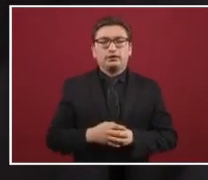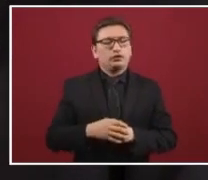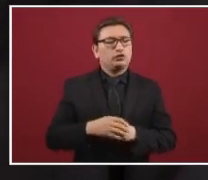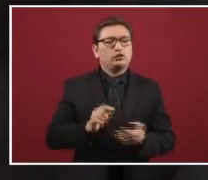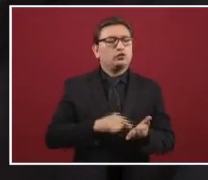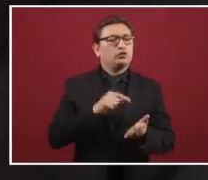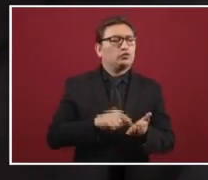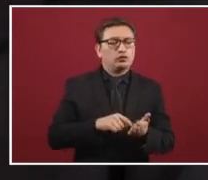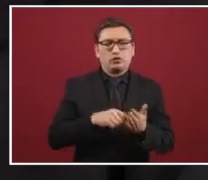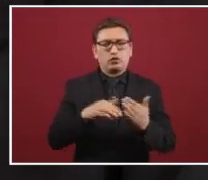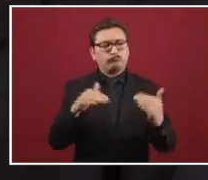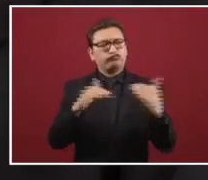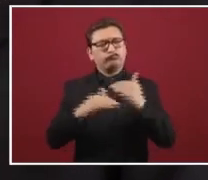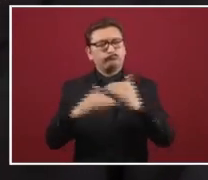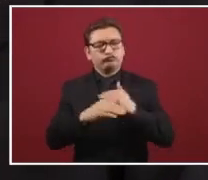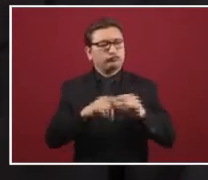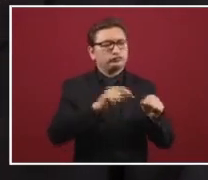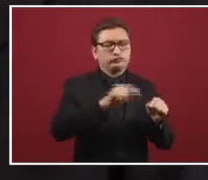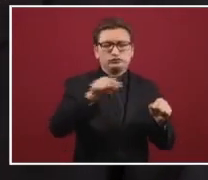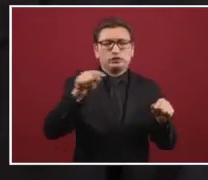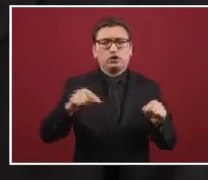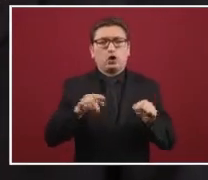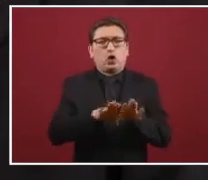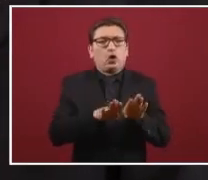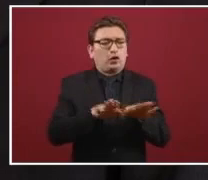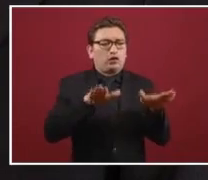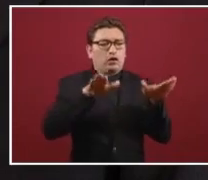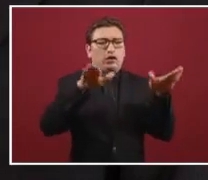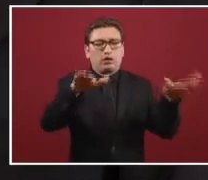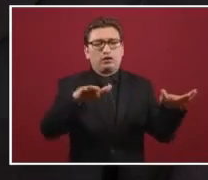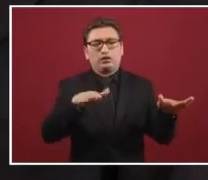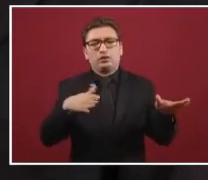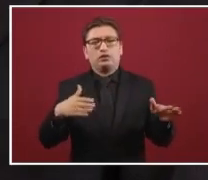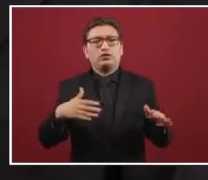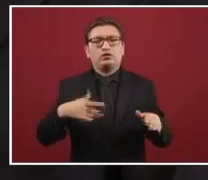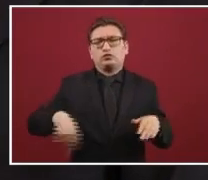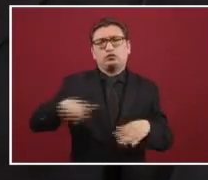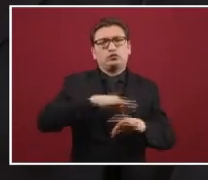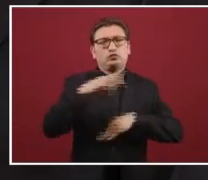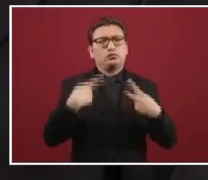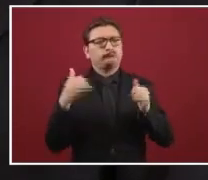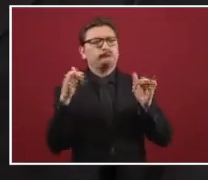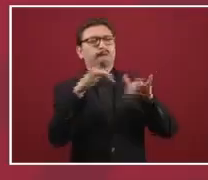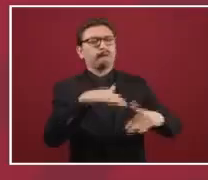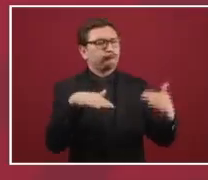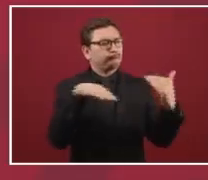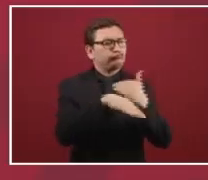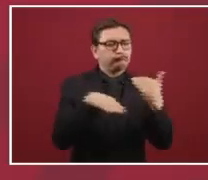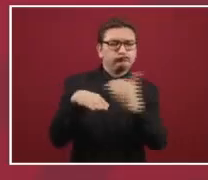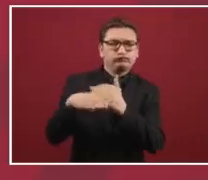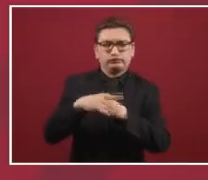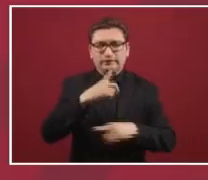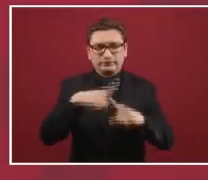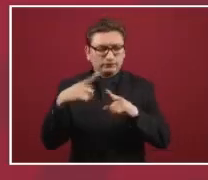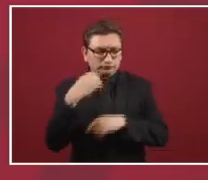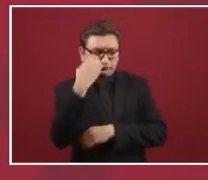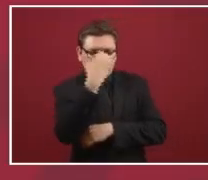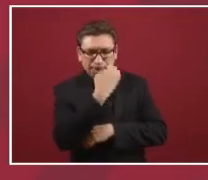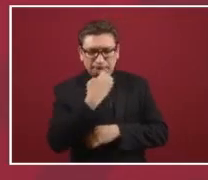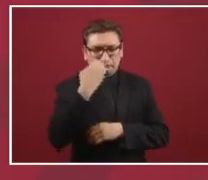vialidades, el acceso al nuevo aeropuerto. Se sigue trabajando en esos